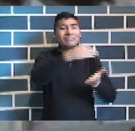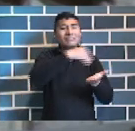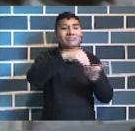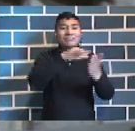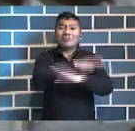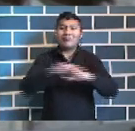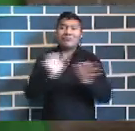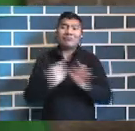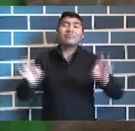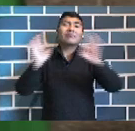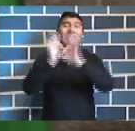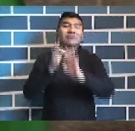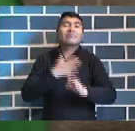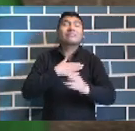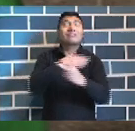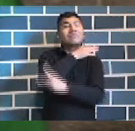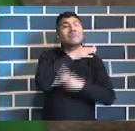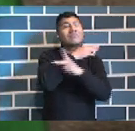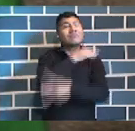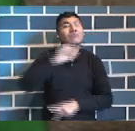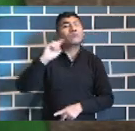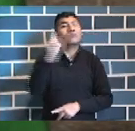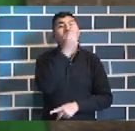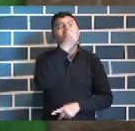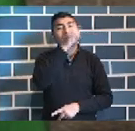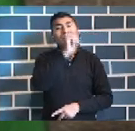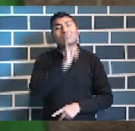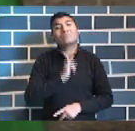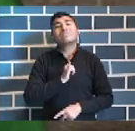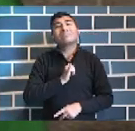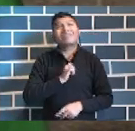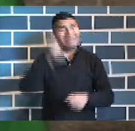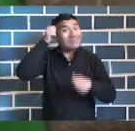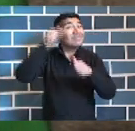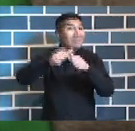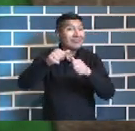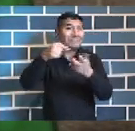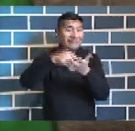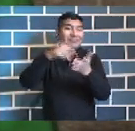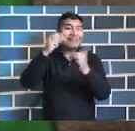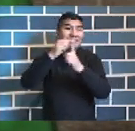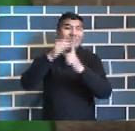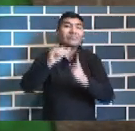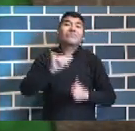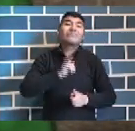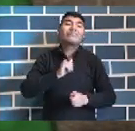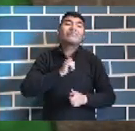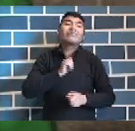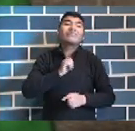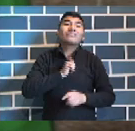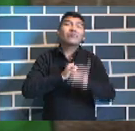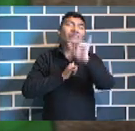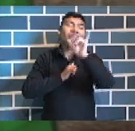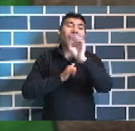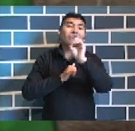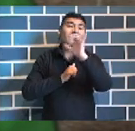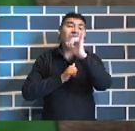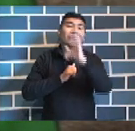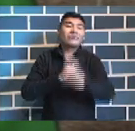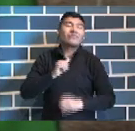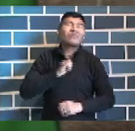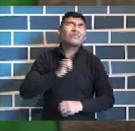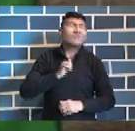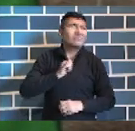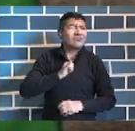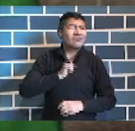país. Simplemente yo. Recuerden de esa palabra yo-yo, del yo-yo. Yo-yo se convierte, ¿no?